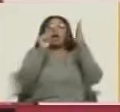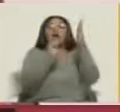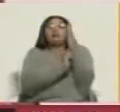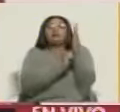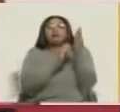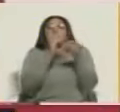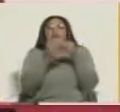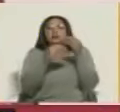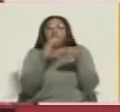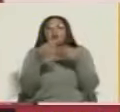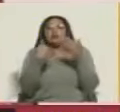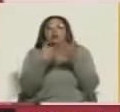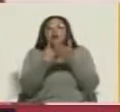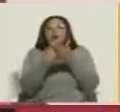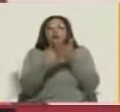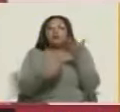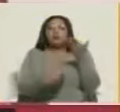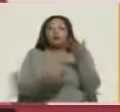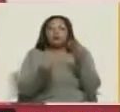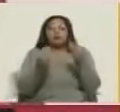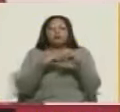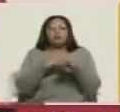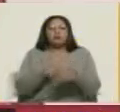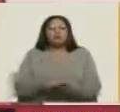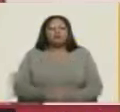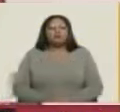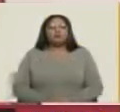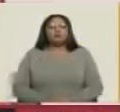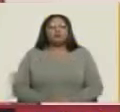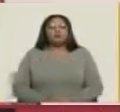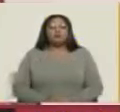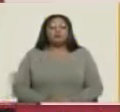propuesta por consenso, deben ir a